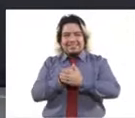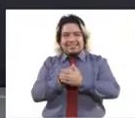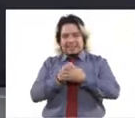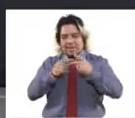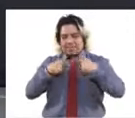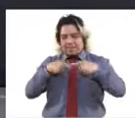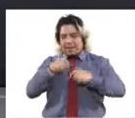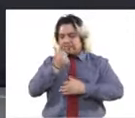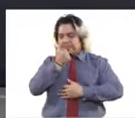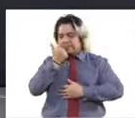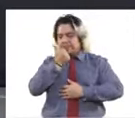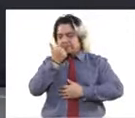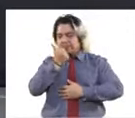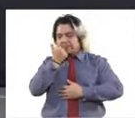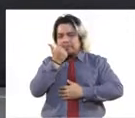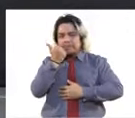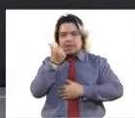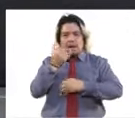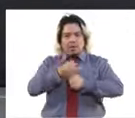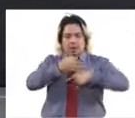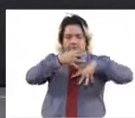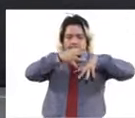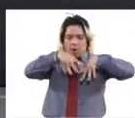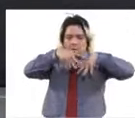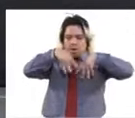ustedes un desfile de honor.